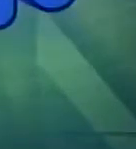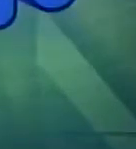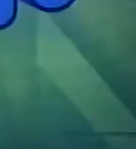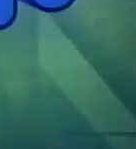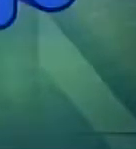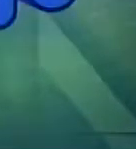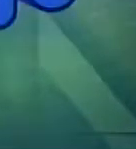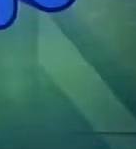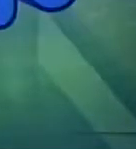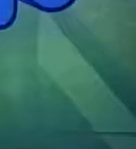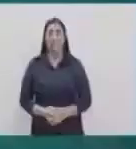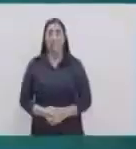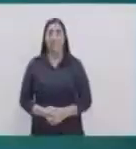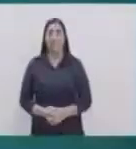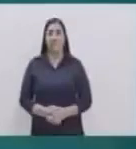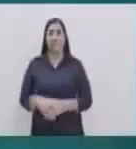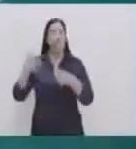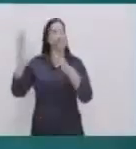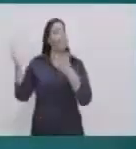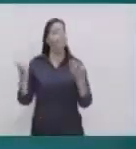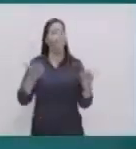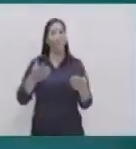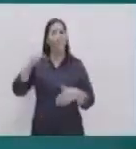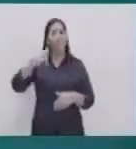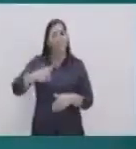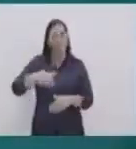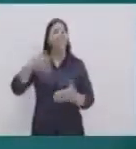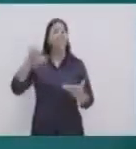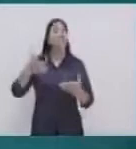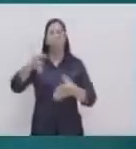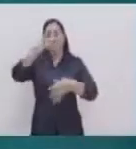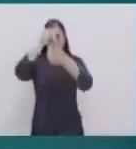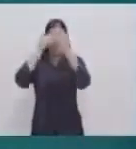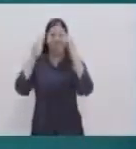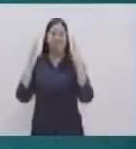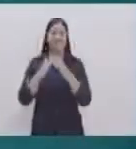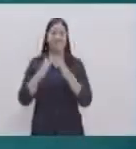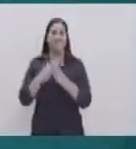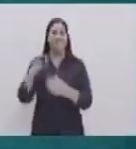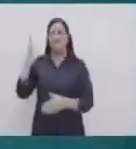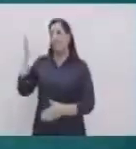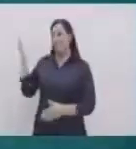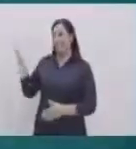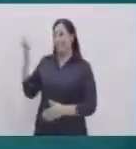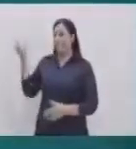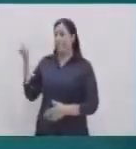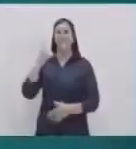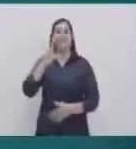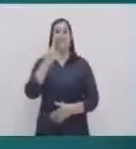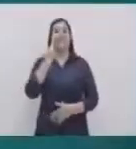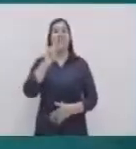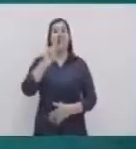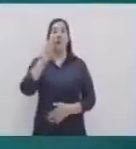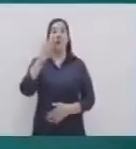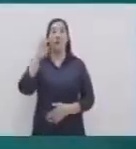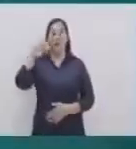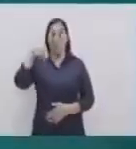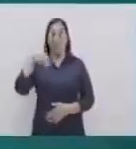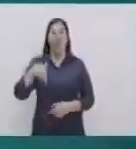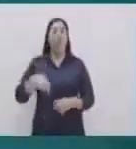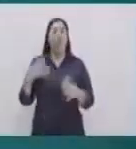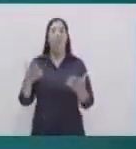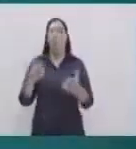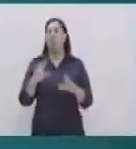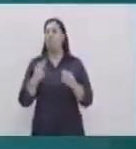Comunicación y lenguaje. Bienvenidos a su programa educativo Aprendo en Casa. Mi nombre es Lauren Calderón y hoy voy a estar compartiendo con